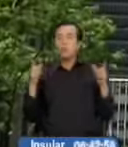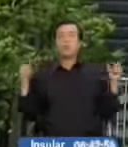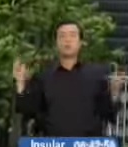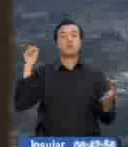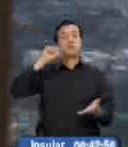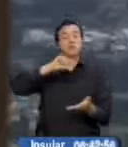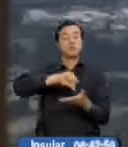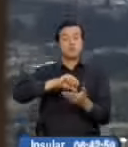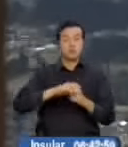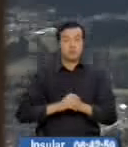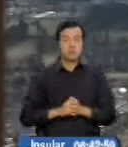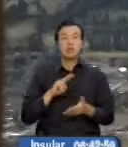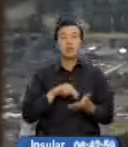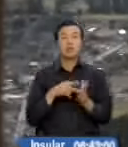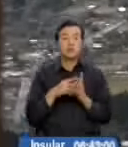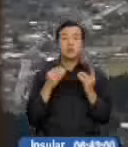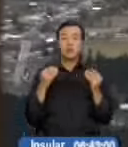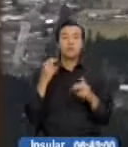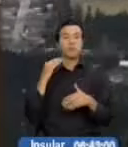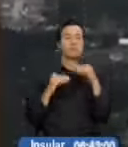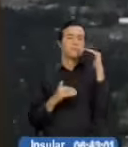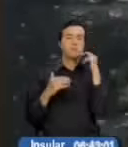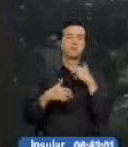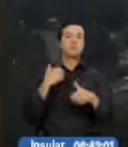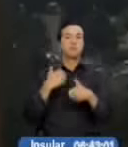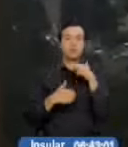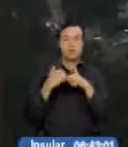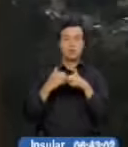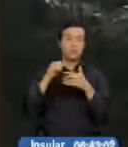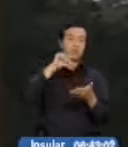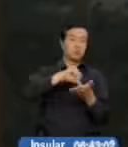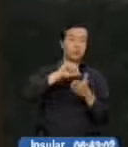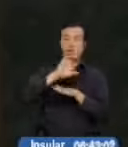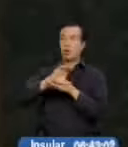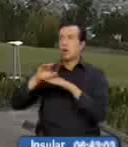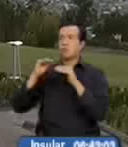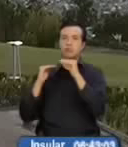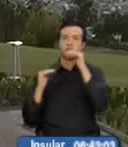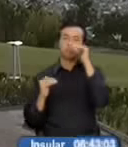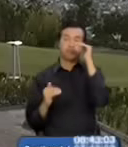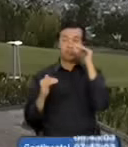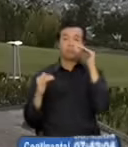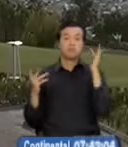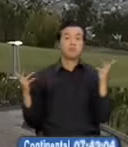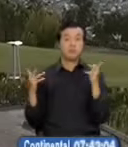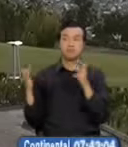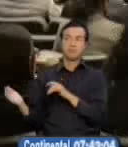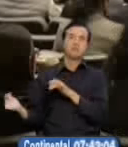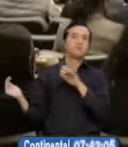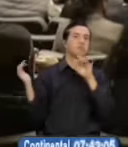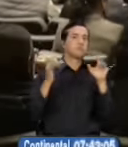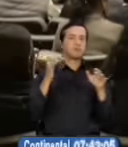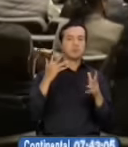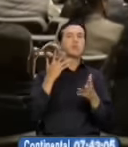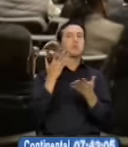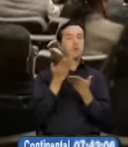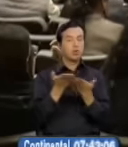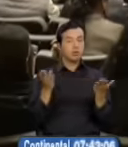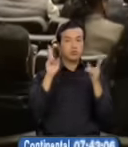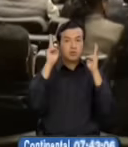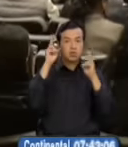urbes, lo que ha producido un desbalance poblacional entre la ciudad y el campo. Justamente esta desigualdad será el tema principal